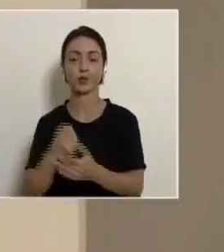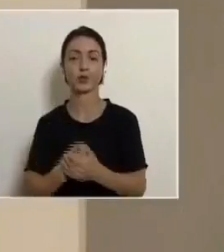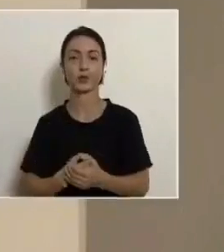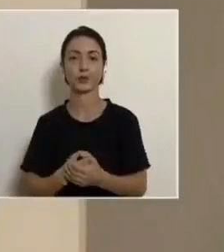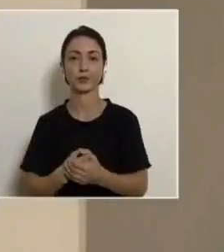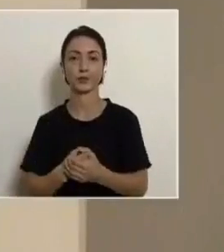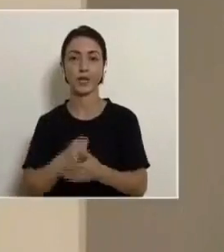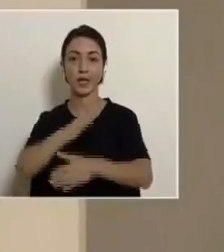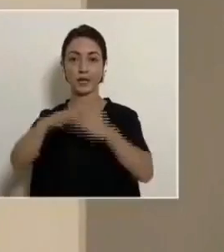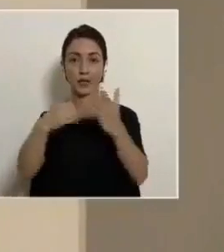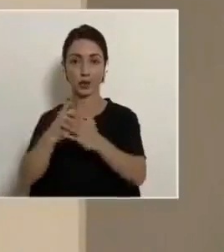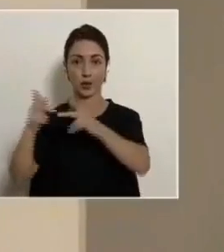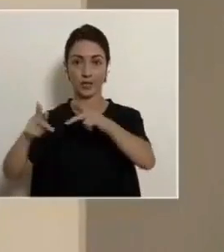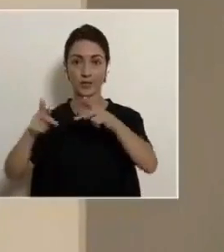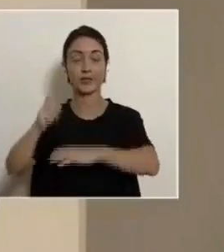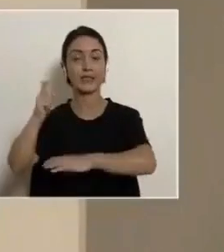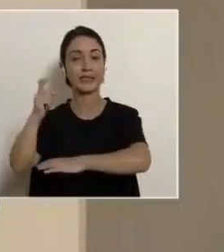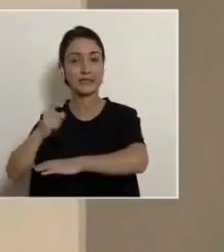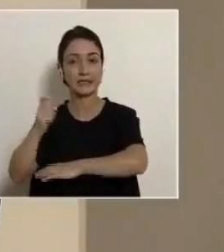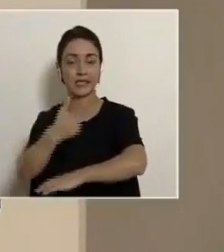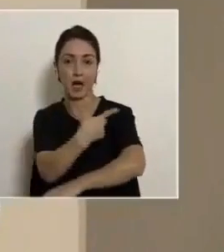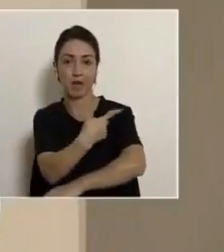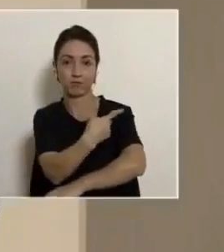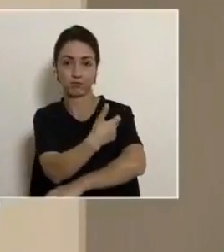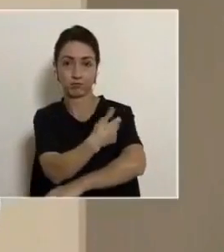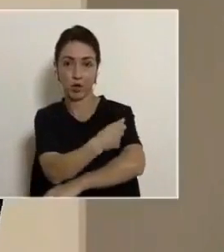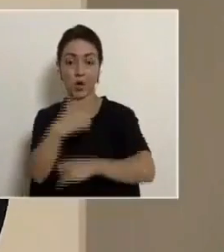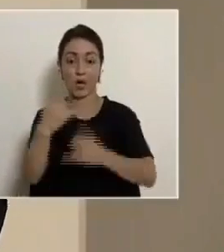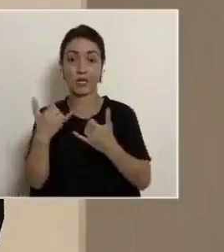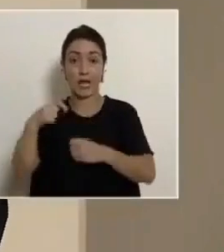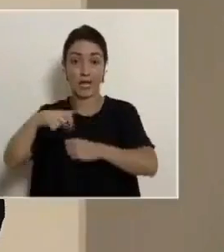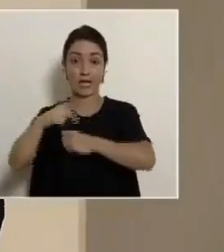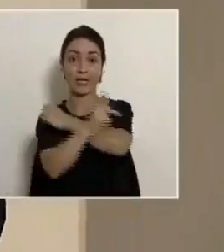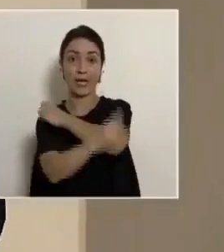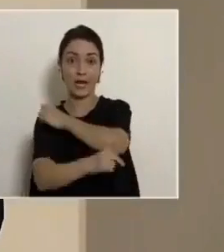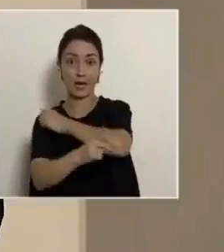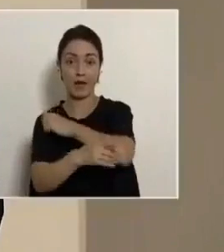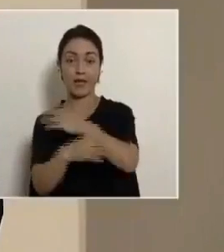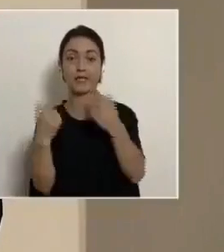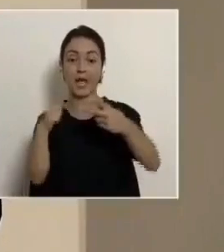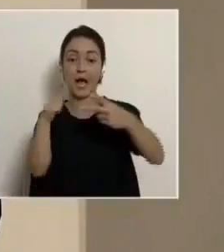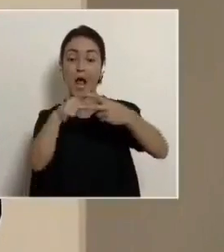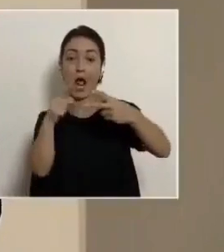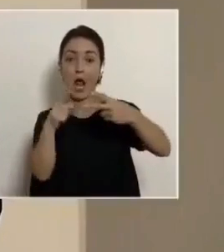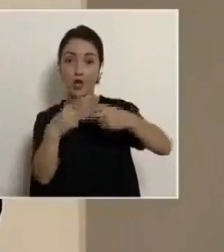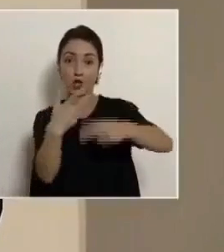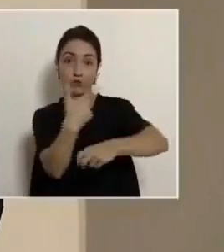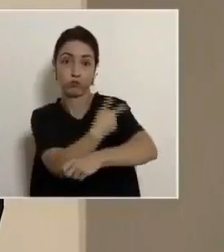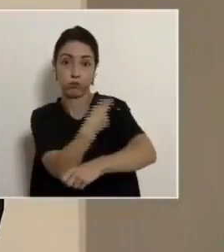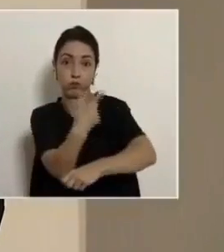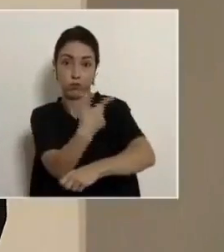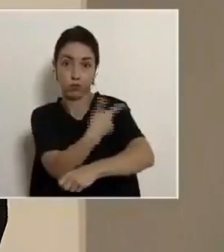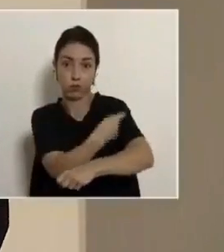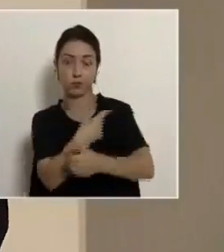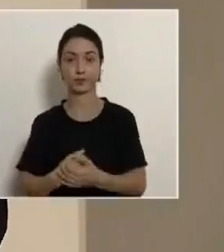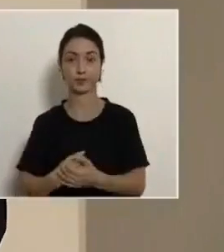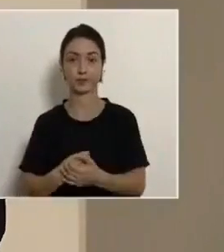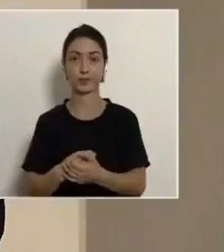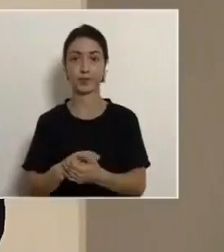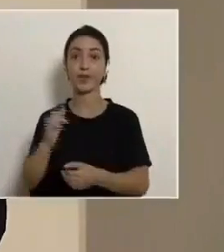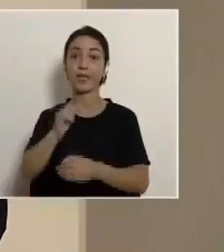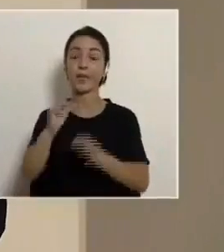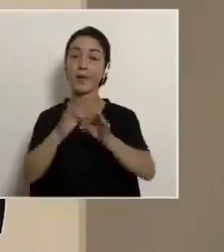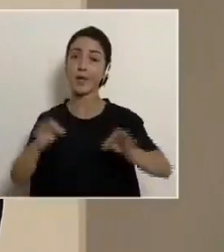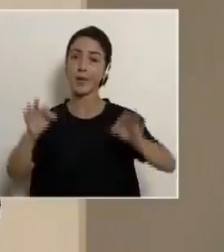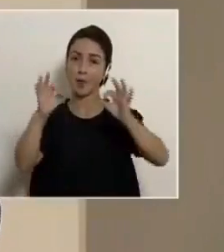de personas que necesitan ser vacunadas en el país ya con las dos dosis. Pero también es